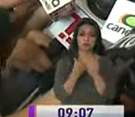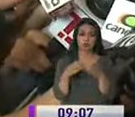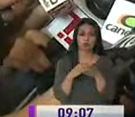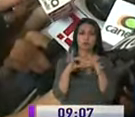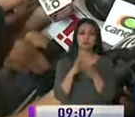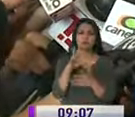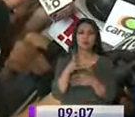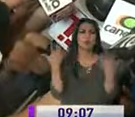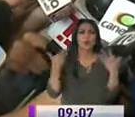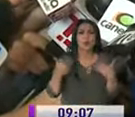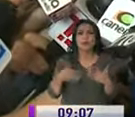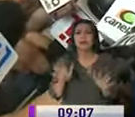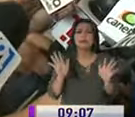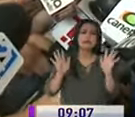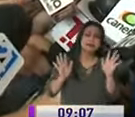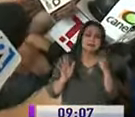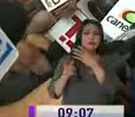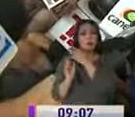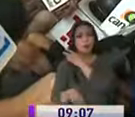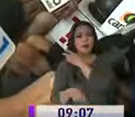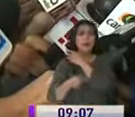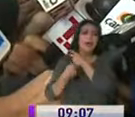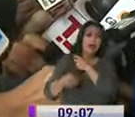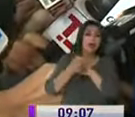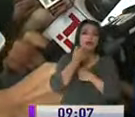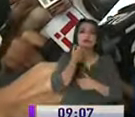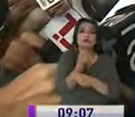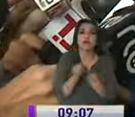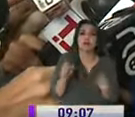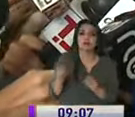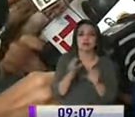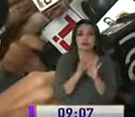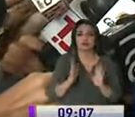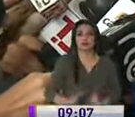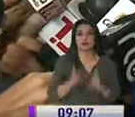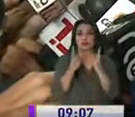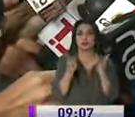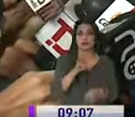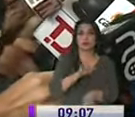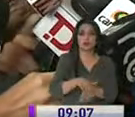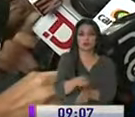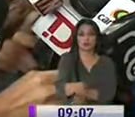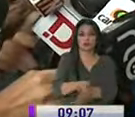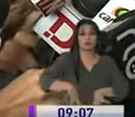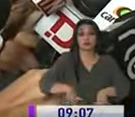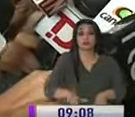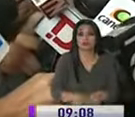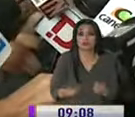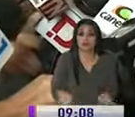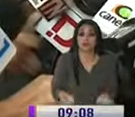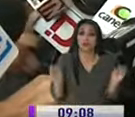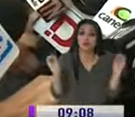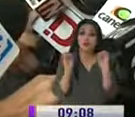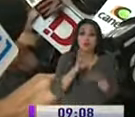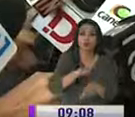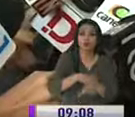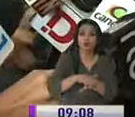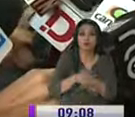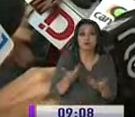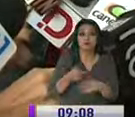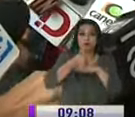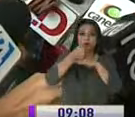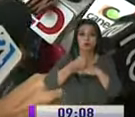utilizado cualquier subterfugio para intentar salvar a sus funcionarios acusados de corrupción o acusados de abuso de